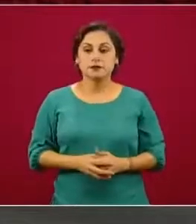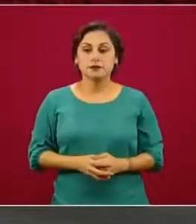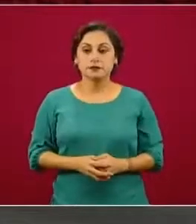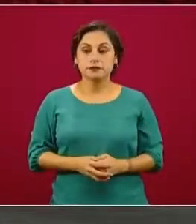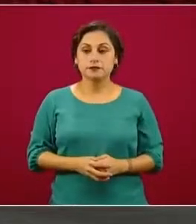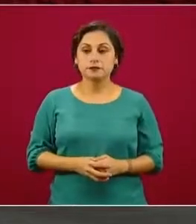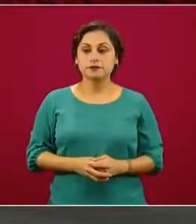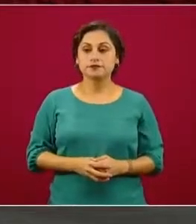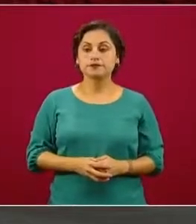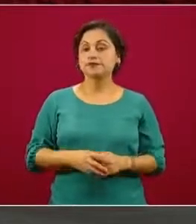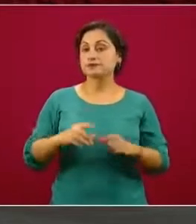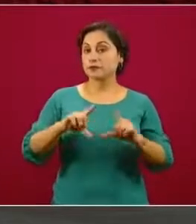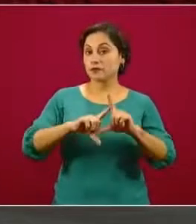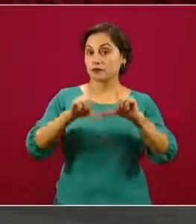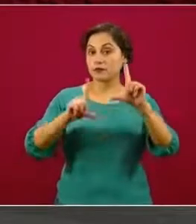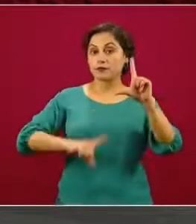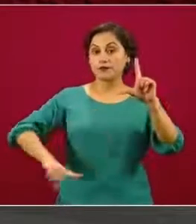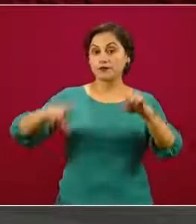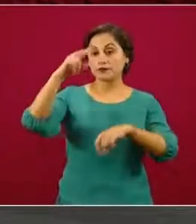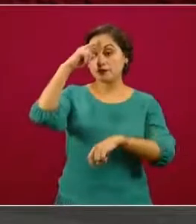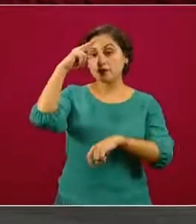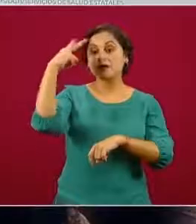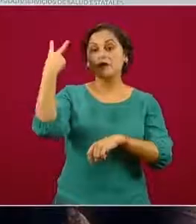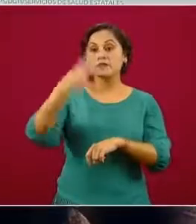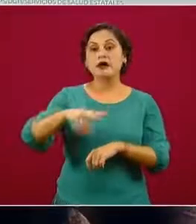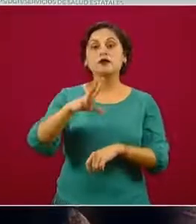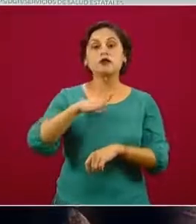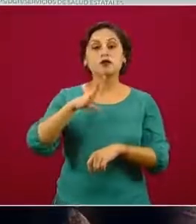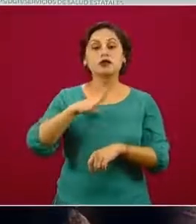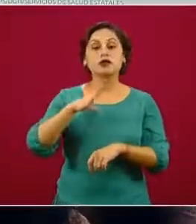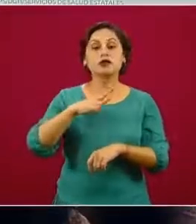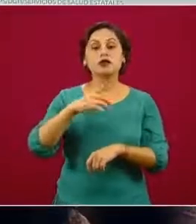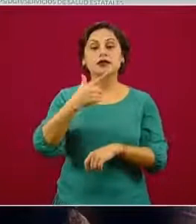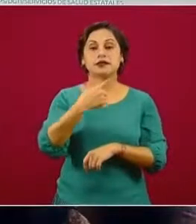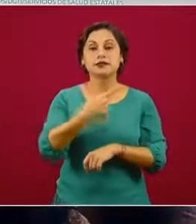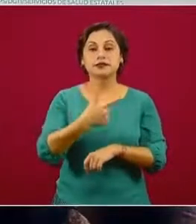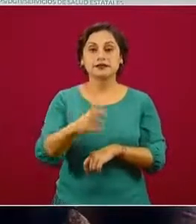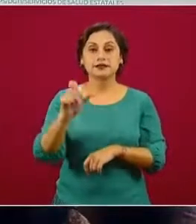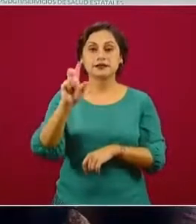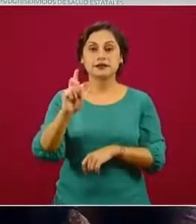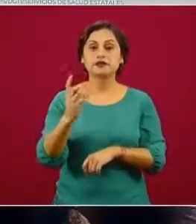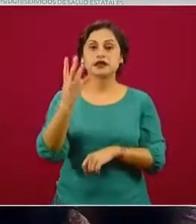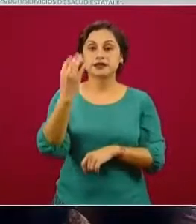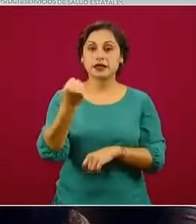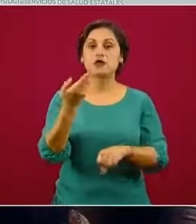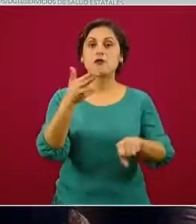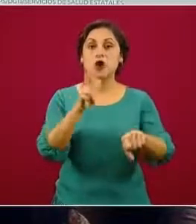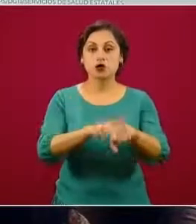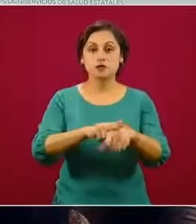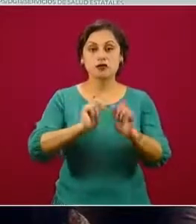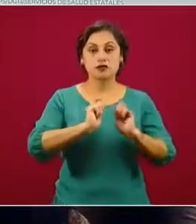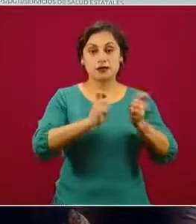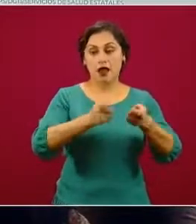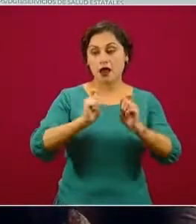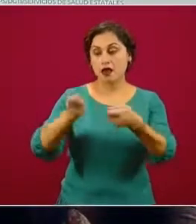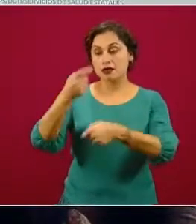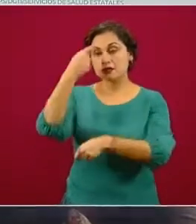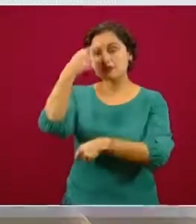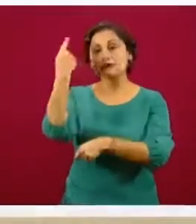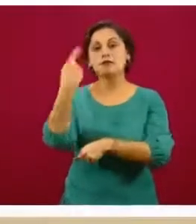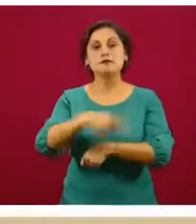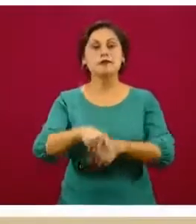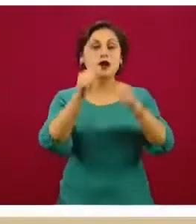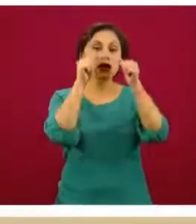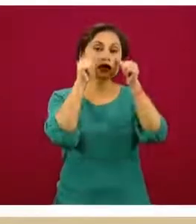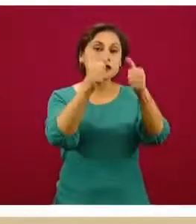En el mapa de México tenemos los 739 hospitales notificantes, hospitales que fueron designados para la atención de